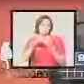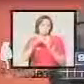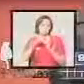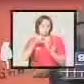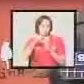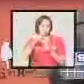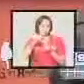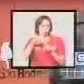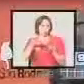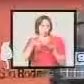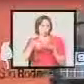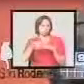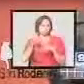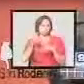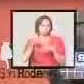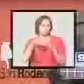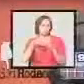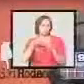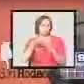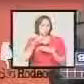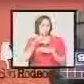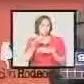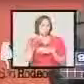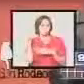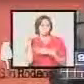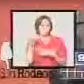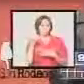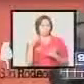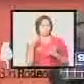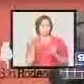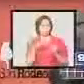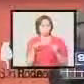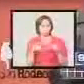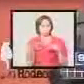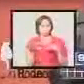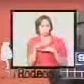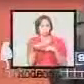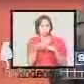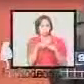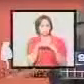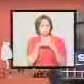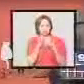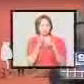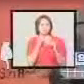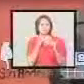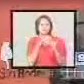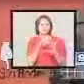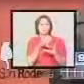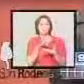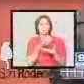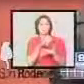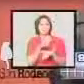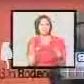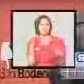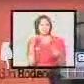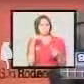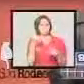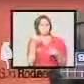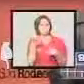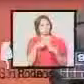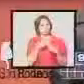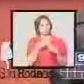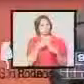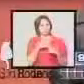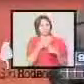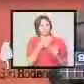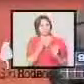ganar casi más de 1 millón de colones por mes para poder ejercer un crédito y que esté completamente libre en su jefe, porque eso es otro problema que tenemos. La